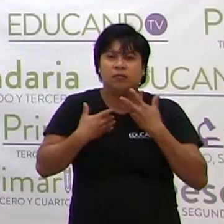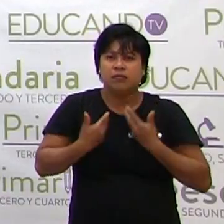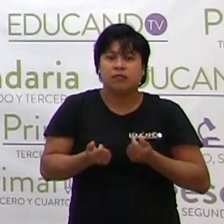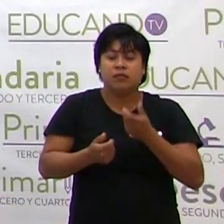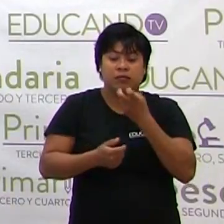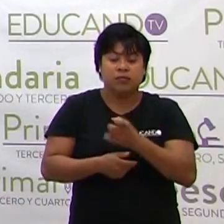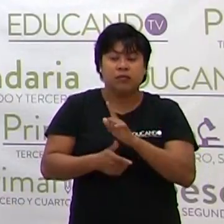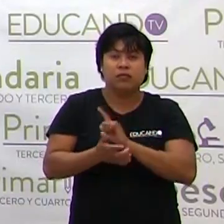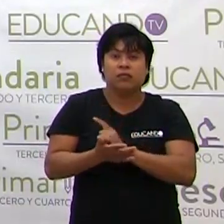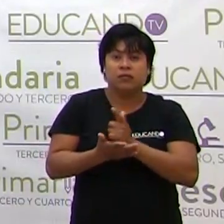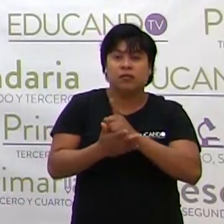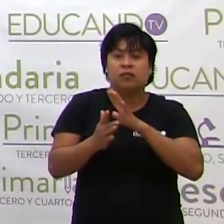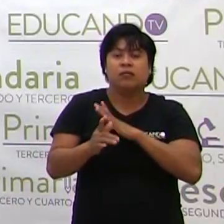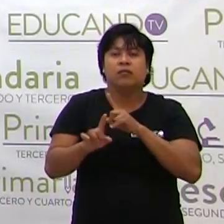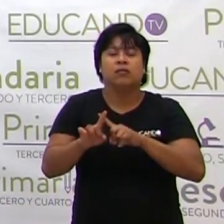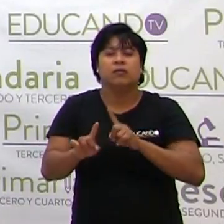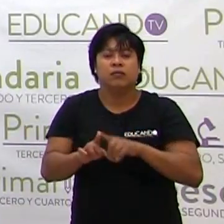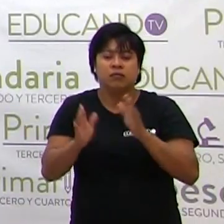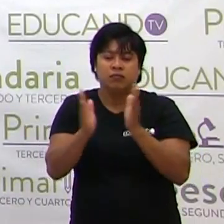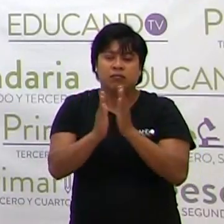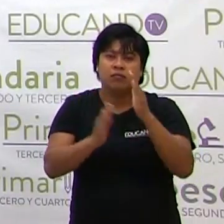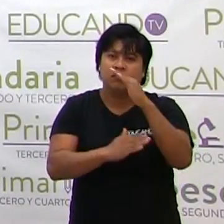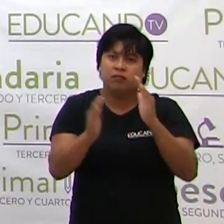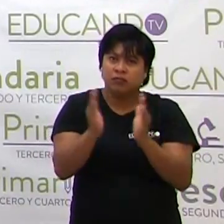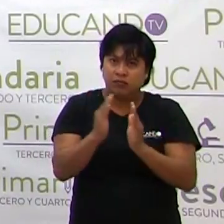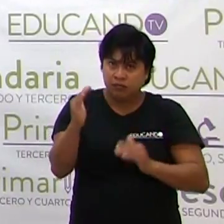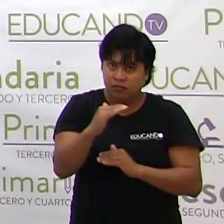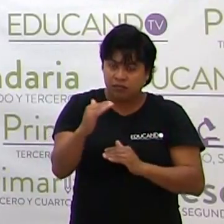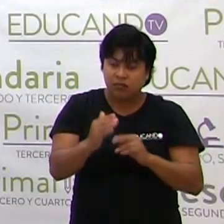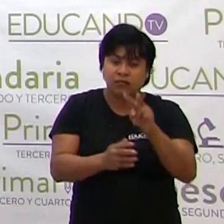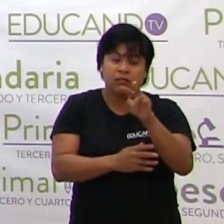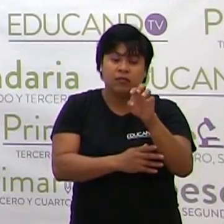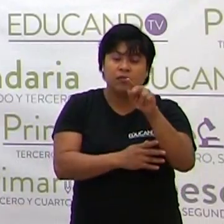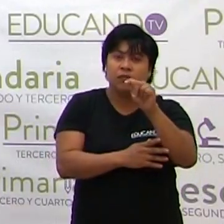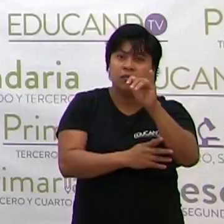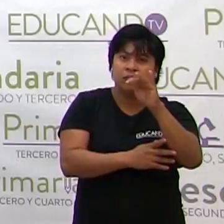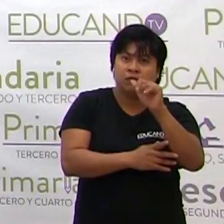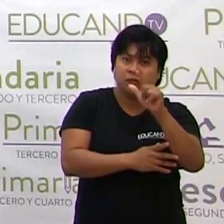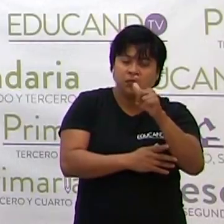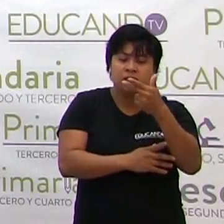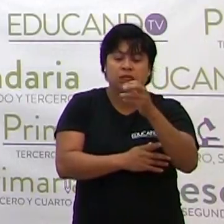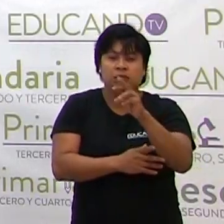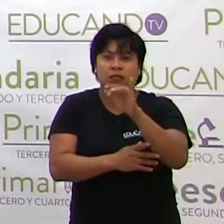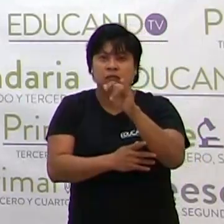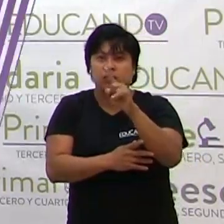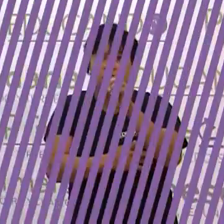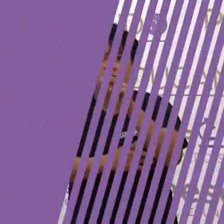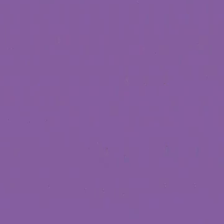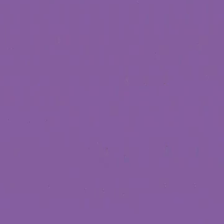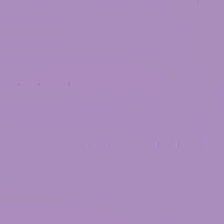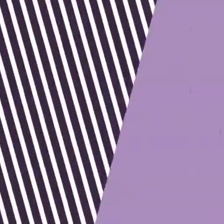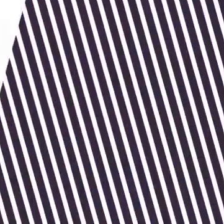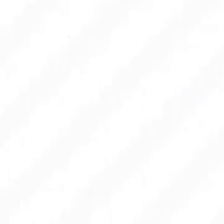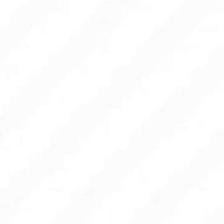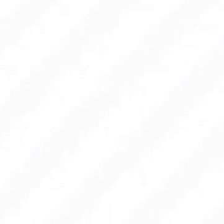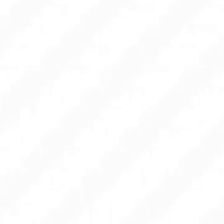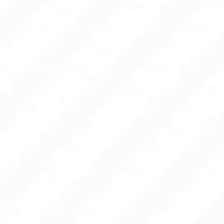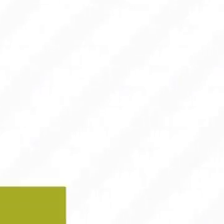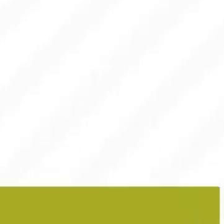que los libros tienen diferentes formas, tanto verticales como horizontales. ¿Bien?